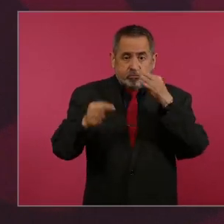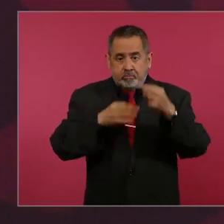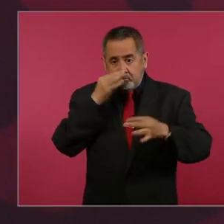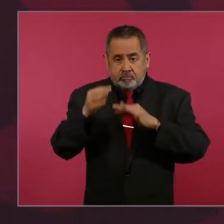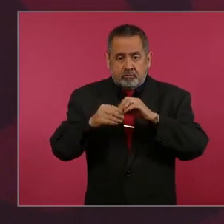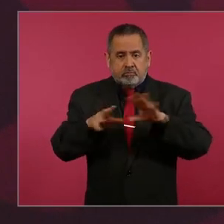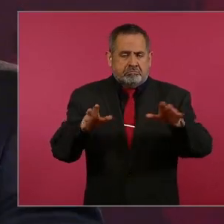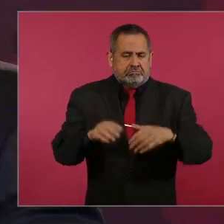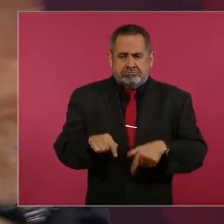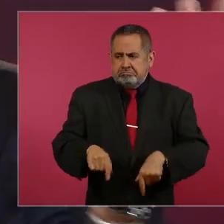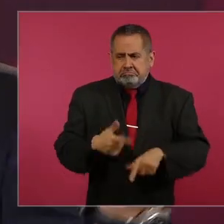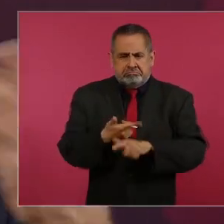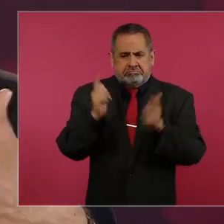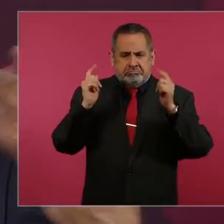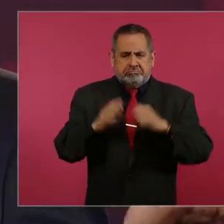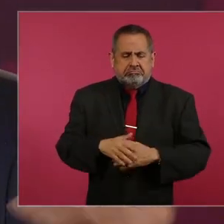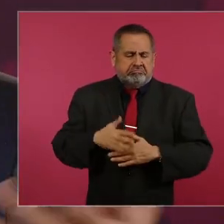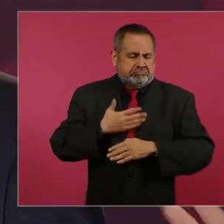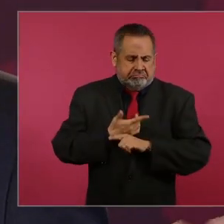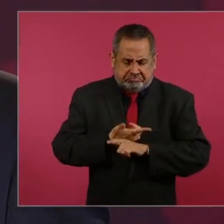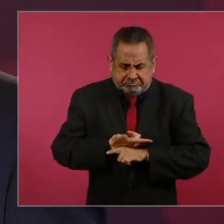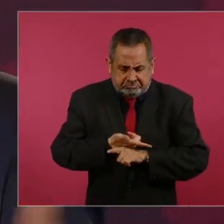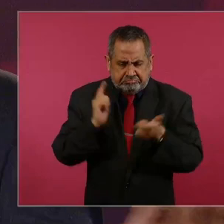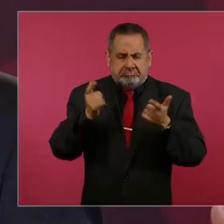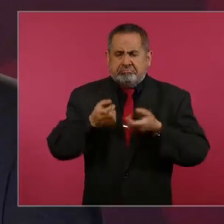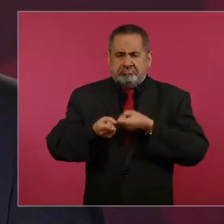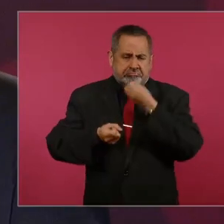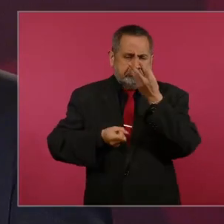donde actuamos con libertad